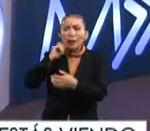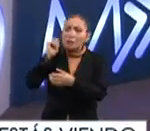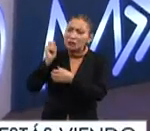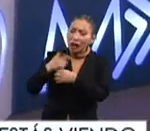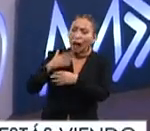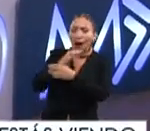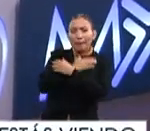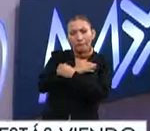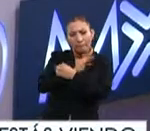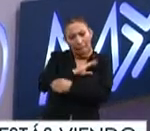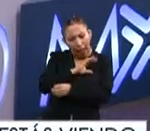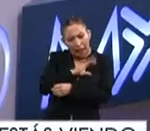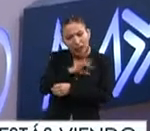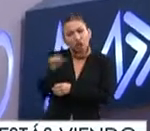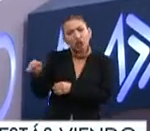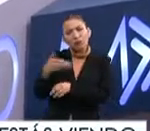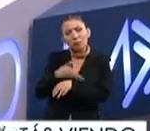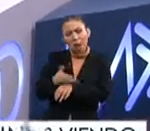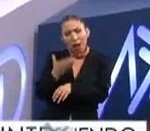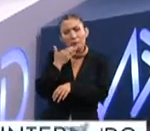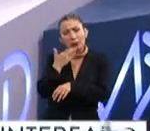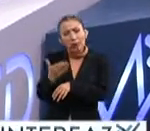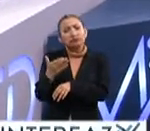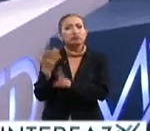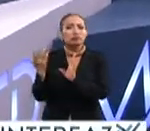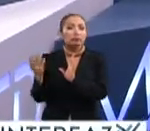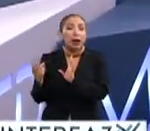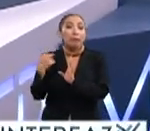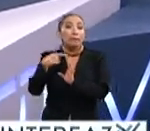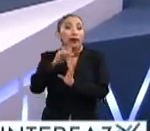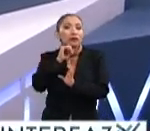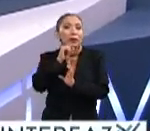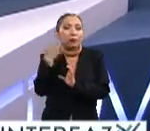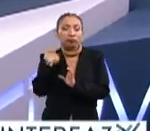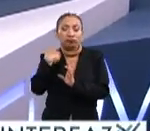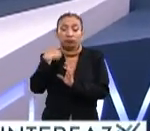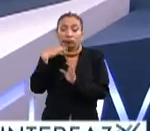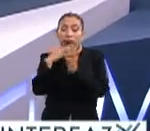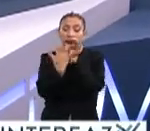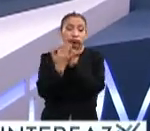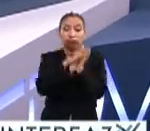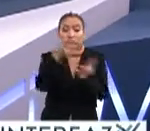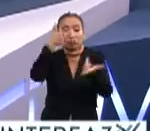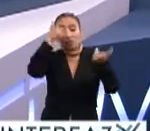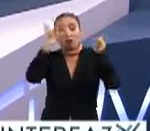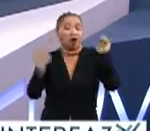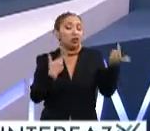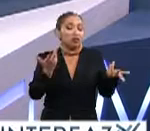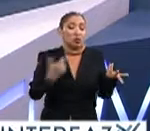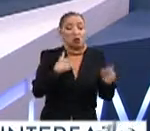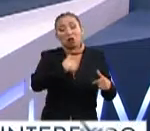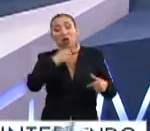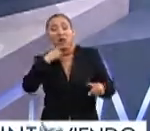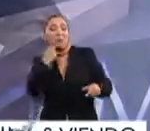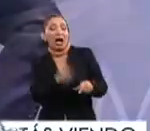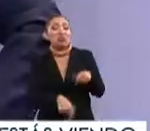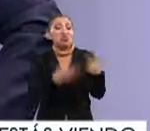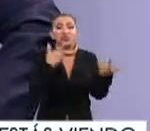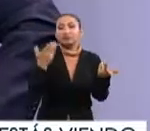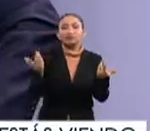el amor puede ser muy rentable, también un desorden en esa pasión, en esa expresión puede